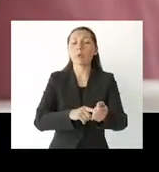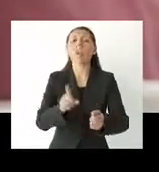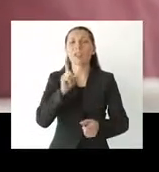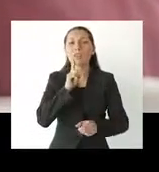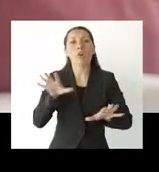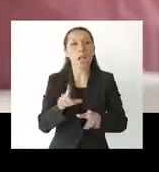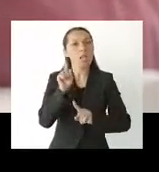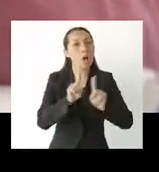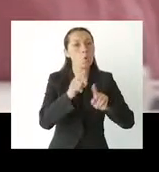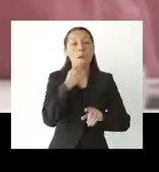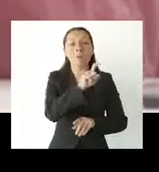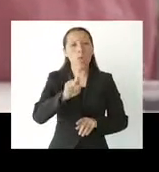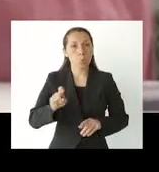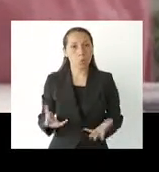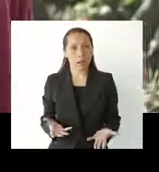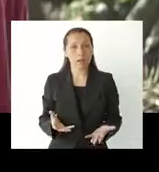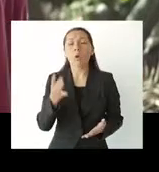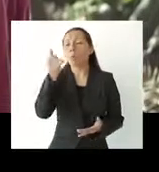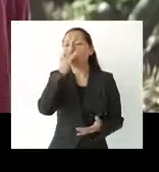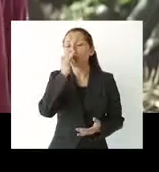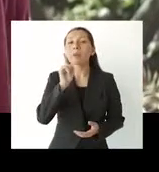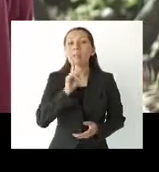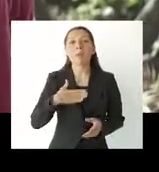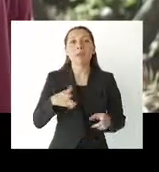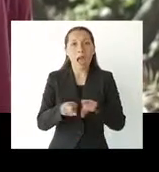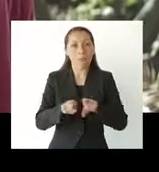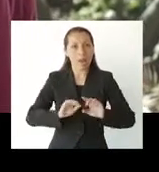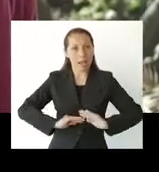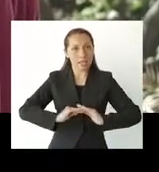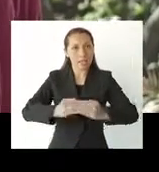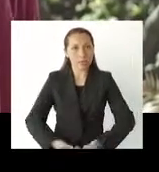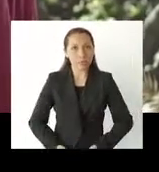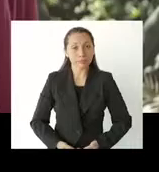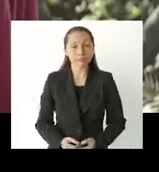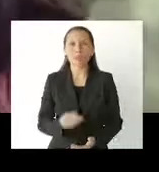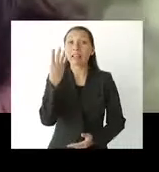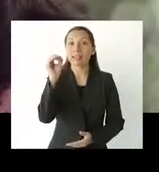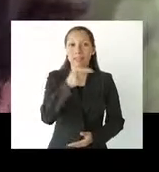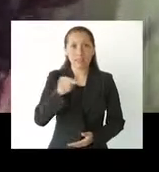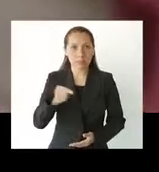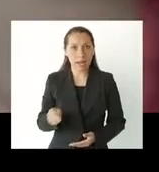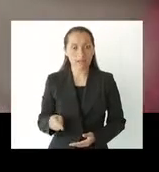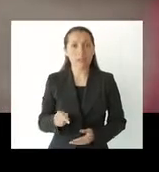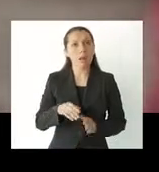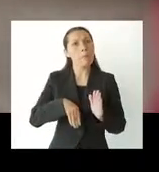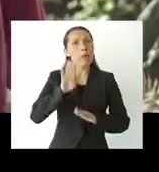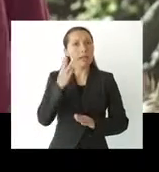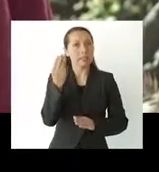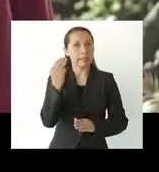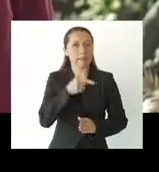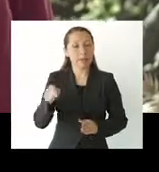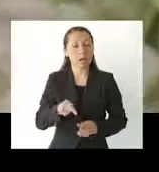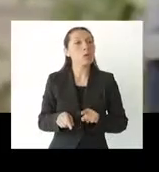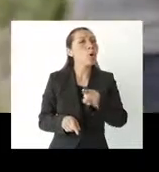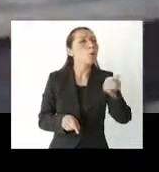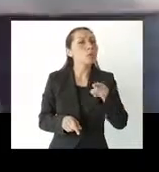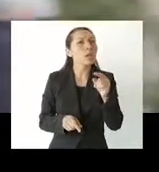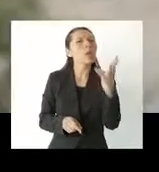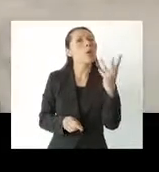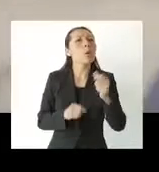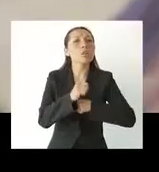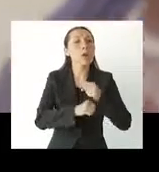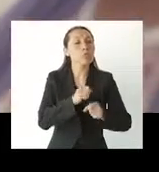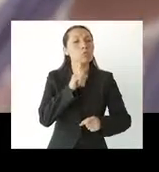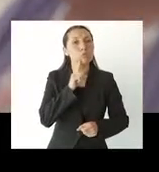familia, les tengo que hacer unas preguntitas. ¿Cuánto tiempo tiene mi hermanito en tu guatita? 30 semanas. Más de 13 semanas. ¿Y